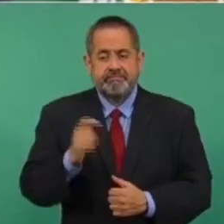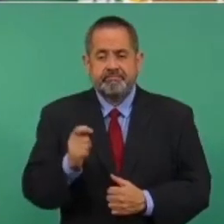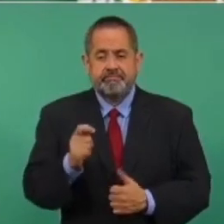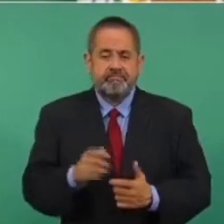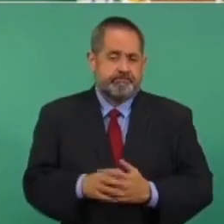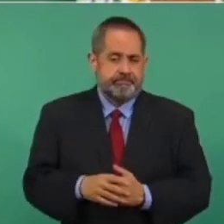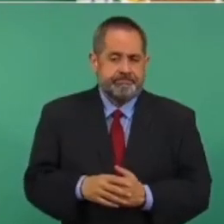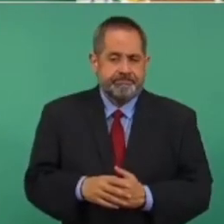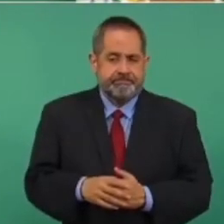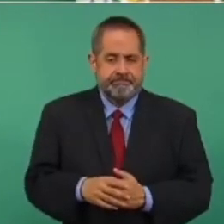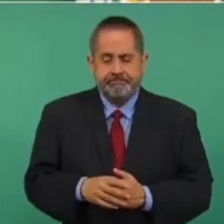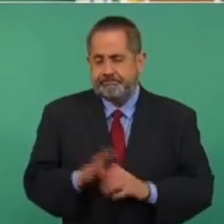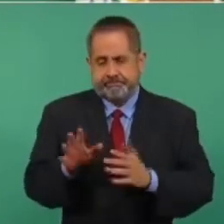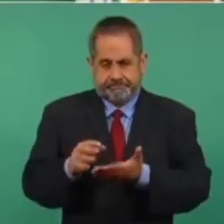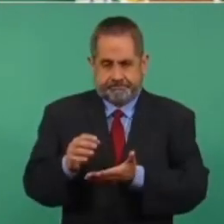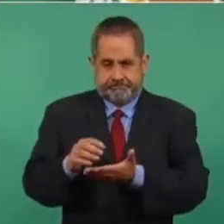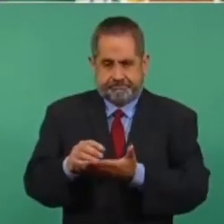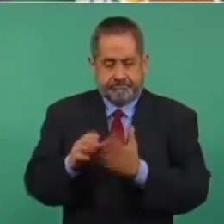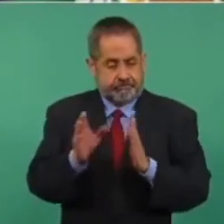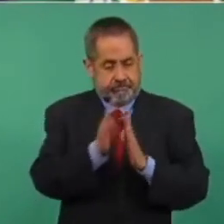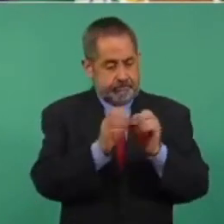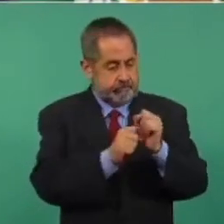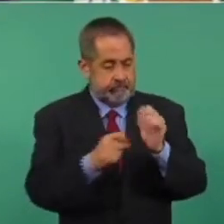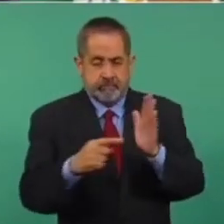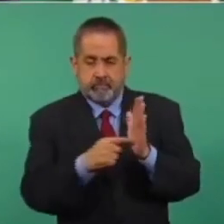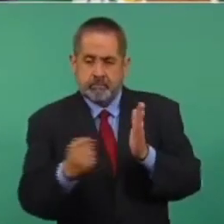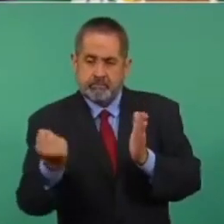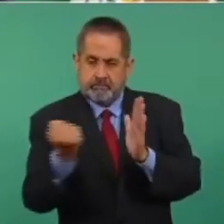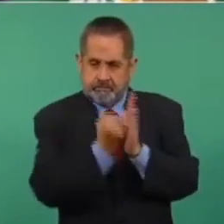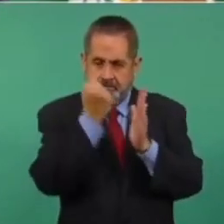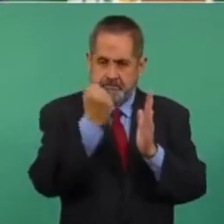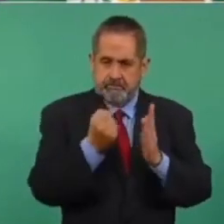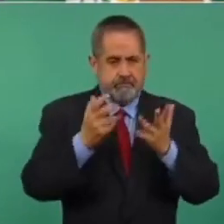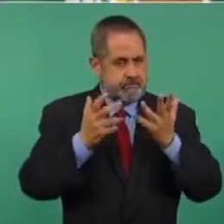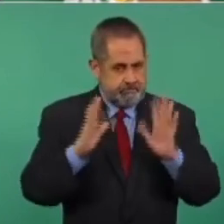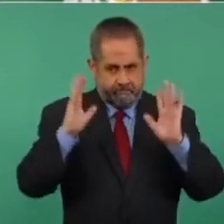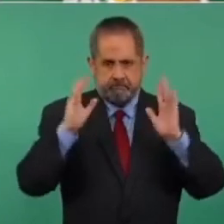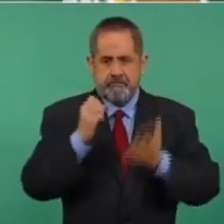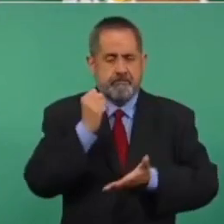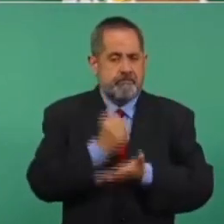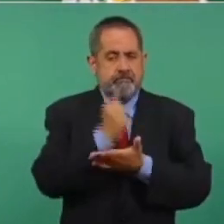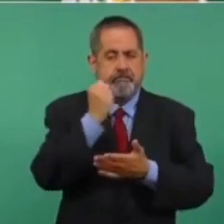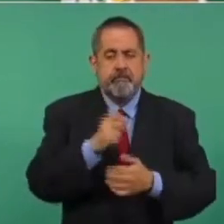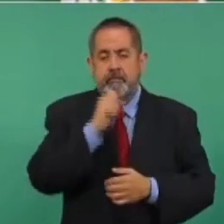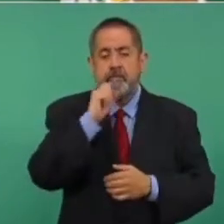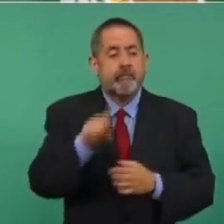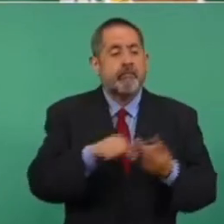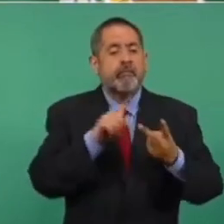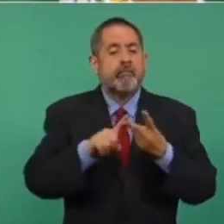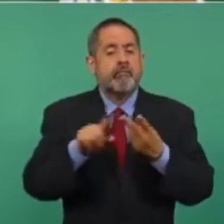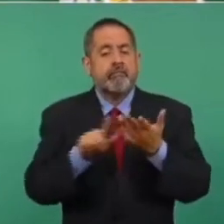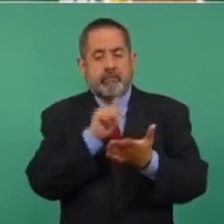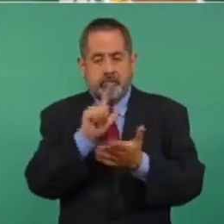Entonces ya se aprobó la Constitución y se aprobó también la ley